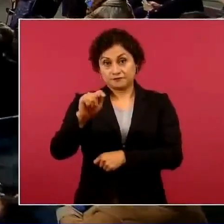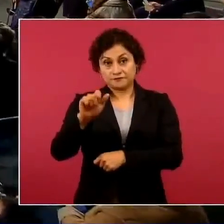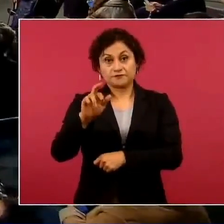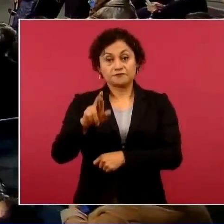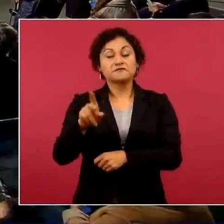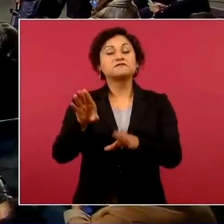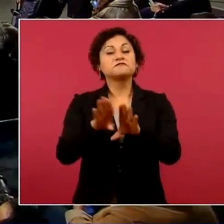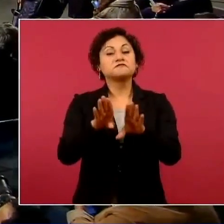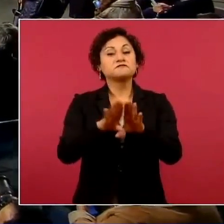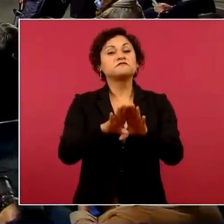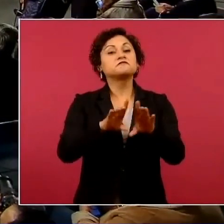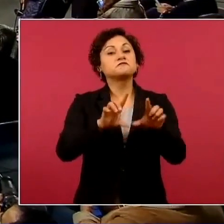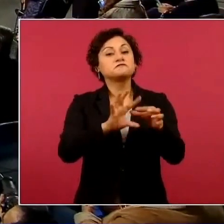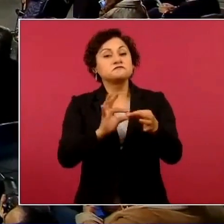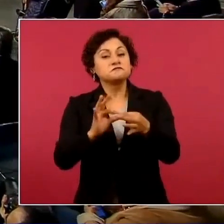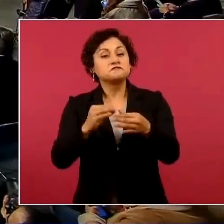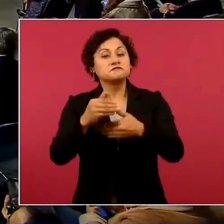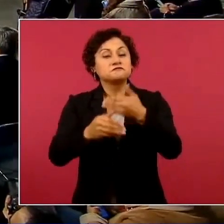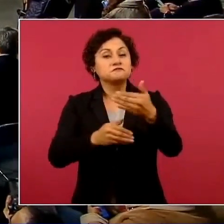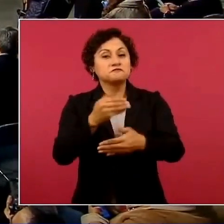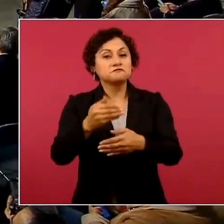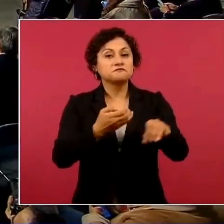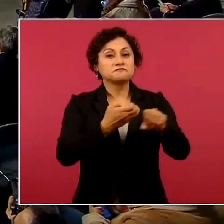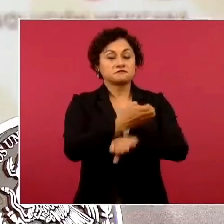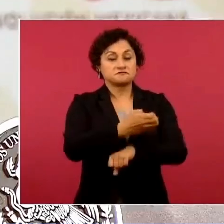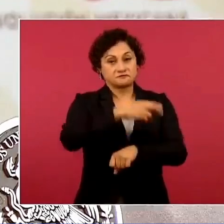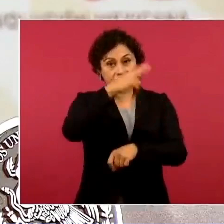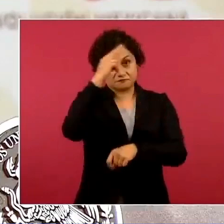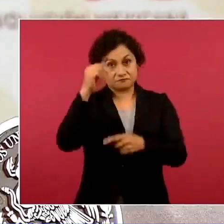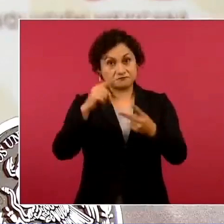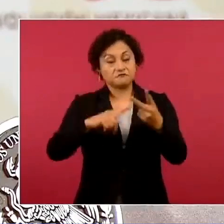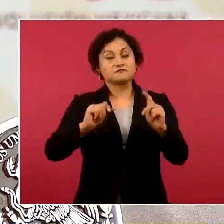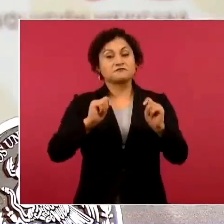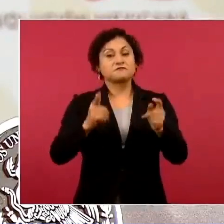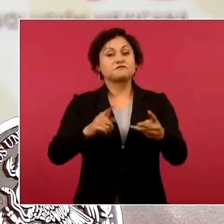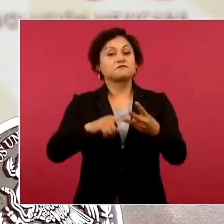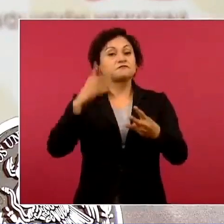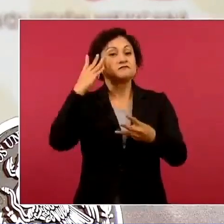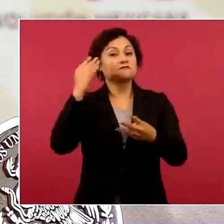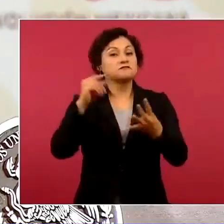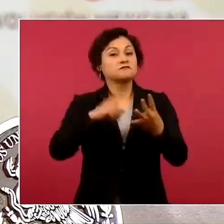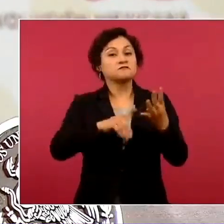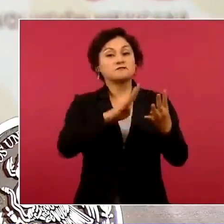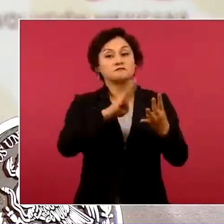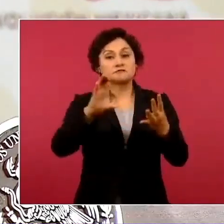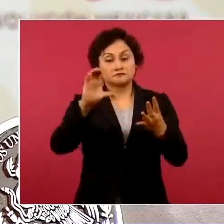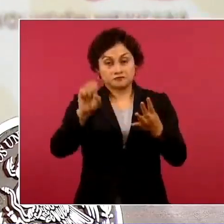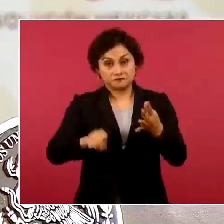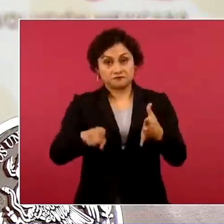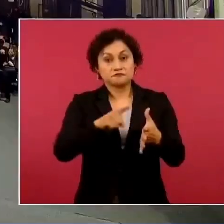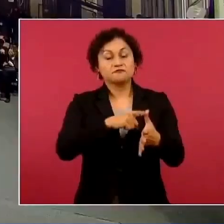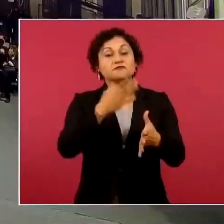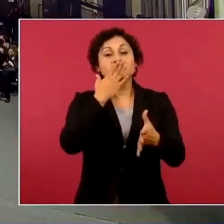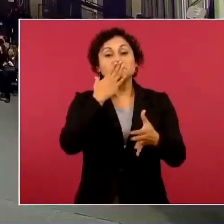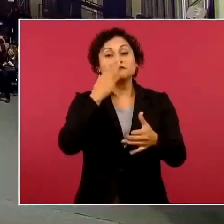inversión en Nayarit, Tlaxcala, Colima, Baja Sur, Sinaloa, Sonora y Campeche. Es